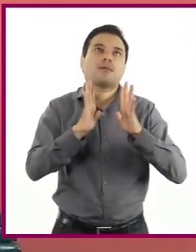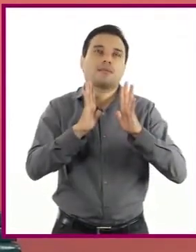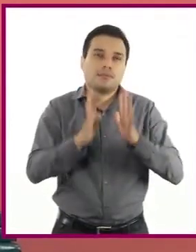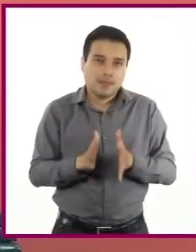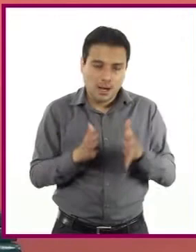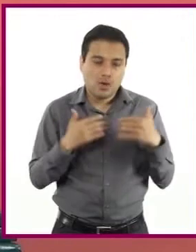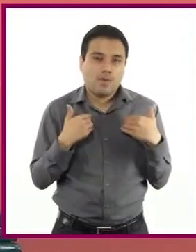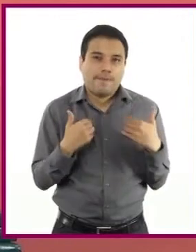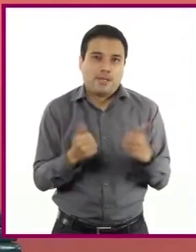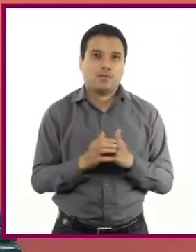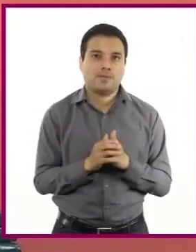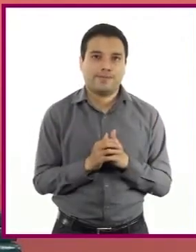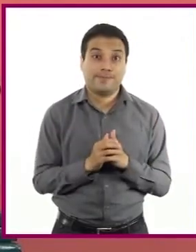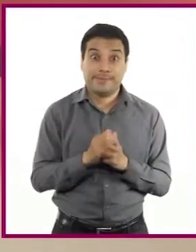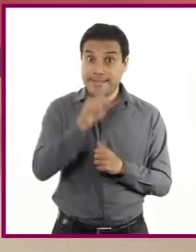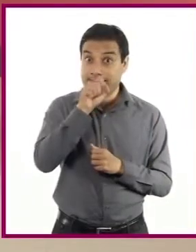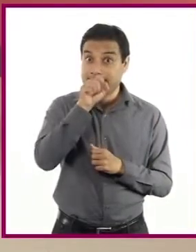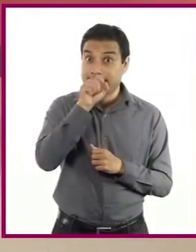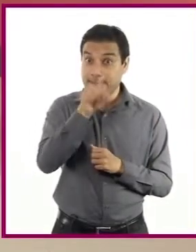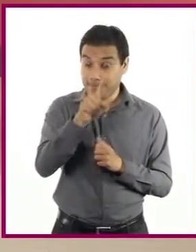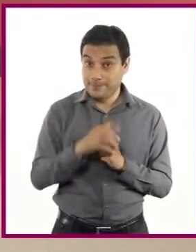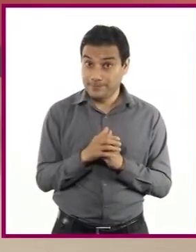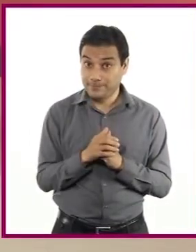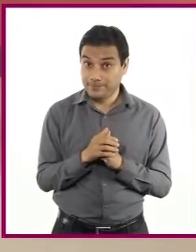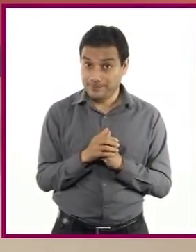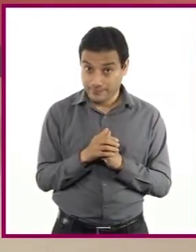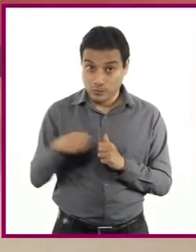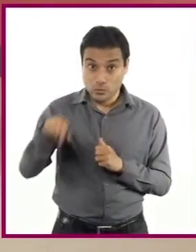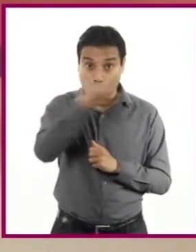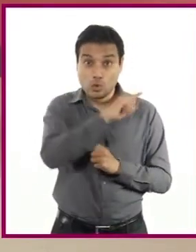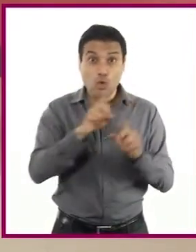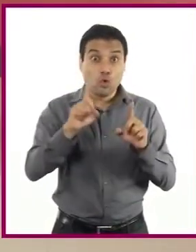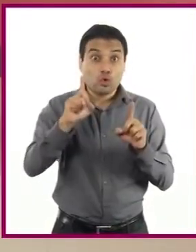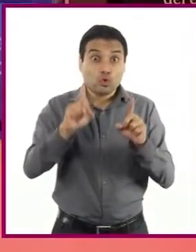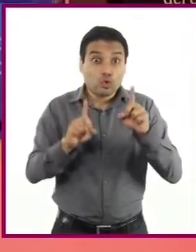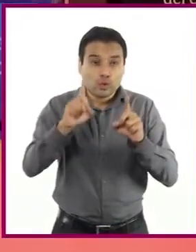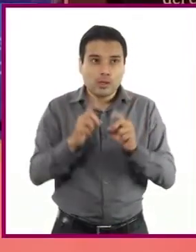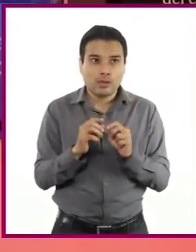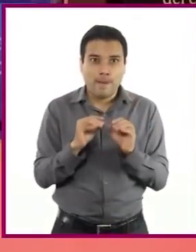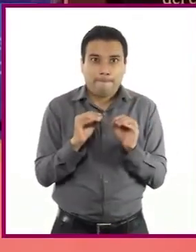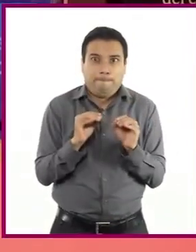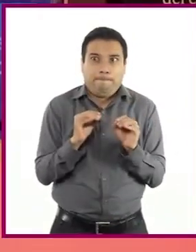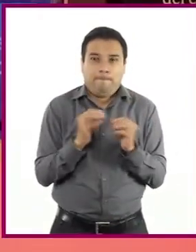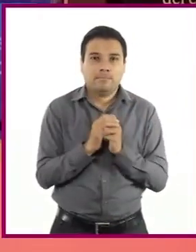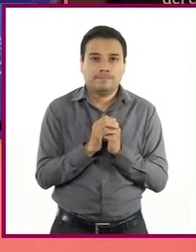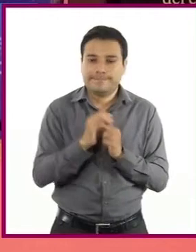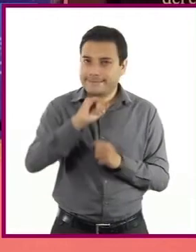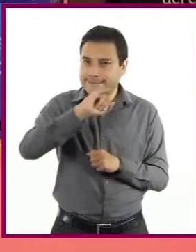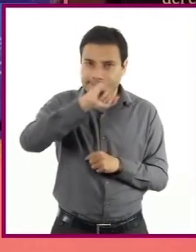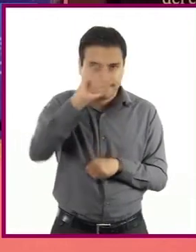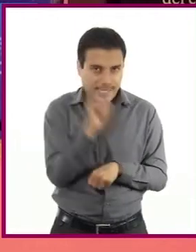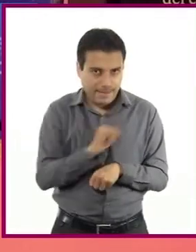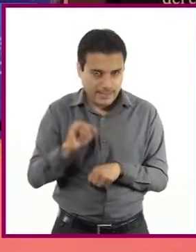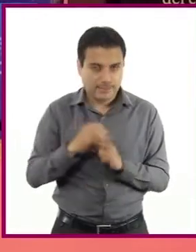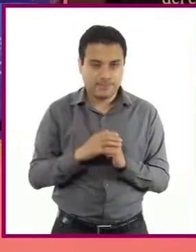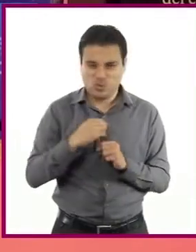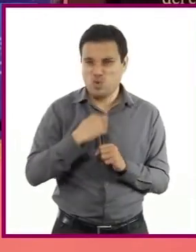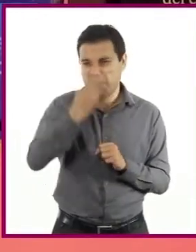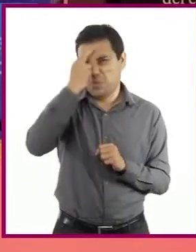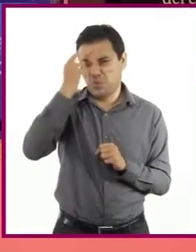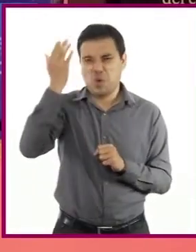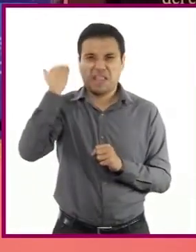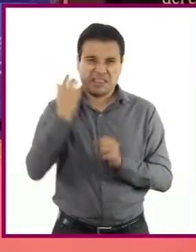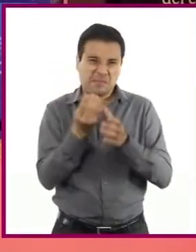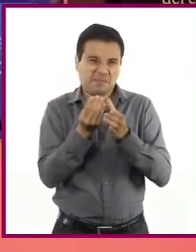Además, tenemos la consigna de jamás quedarnos con dudas. Recuerdo una ocasión en que comentábamos en clase